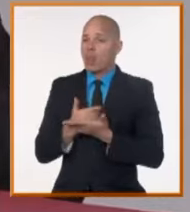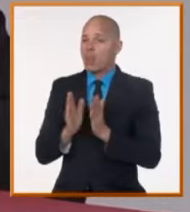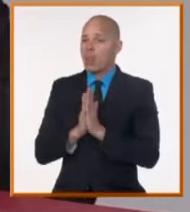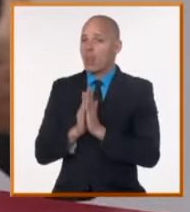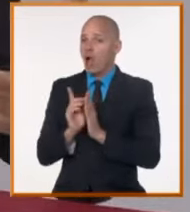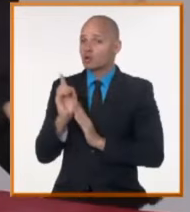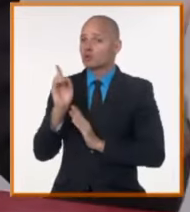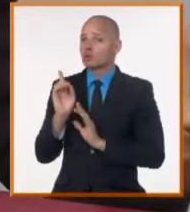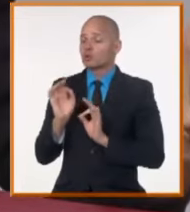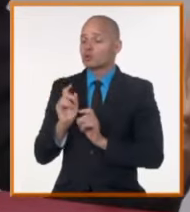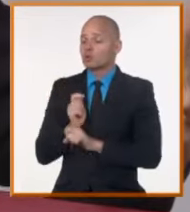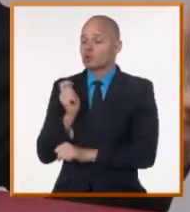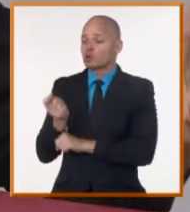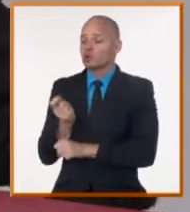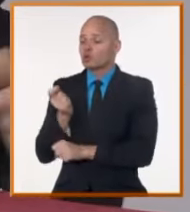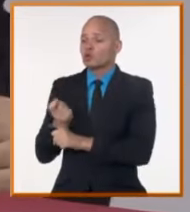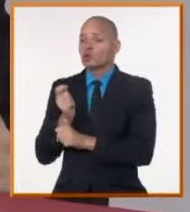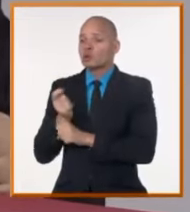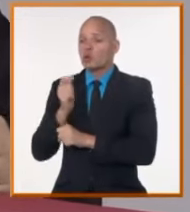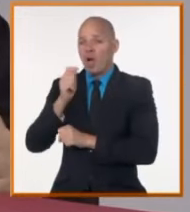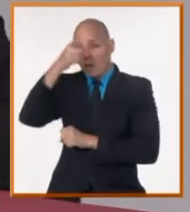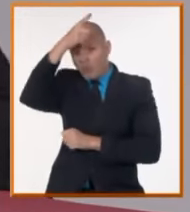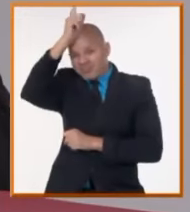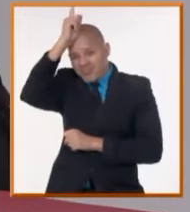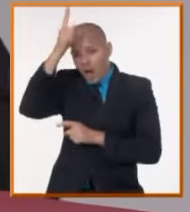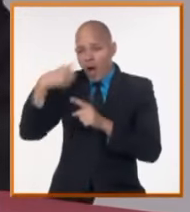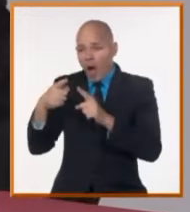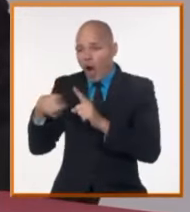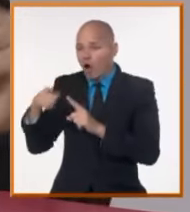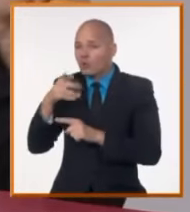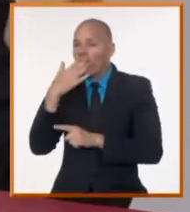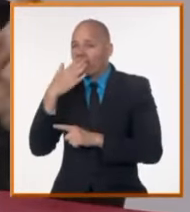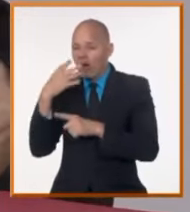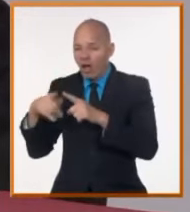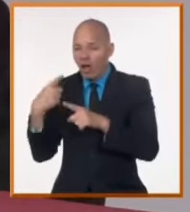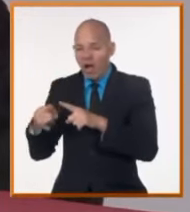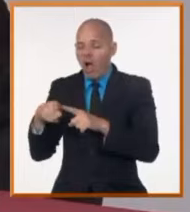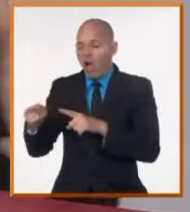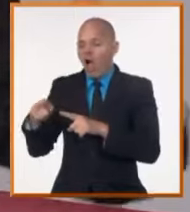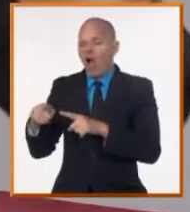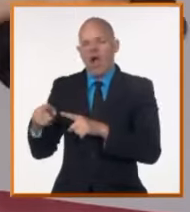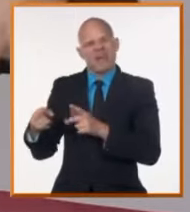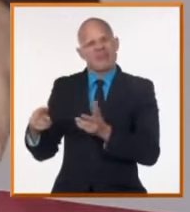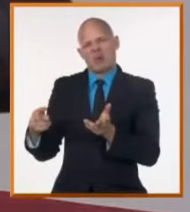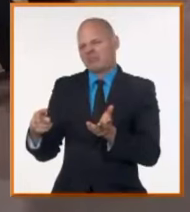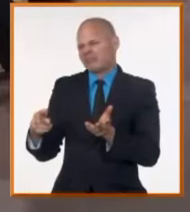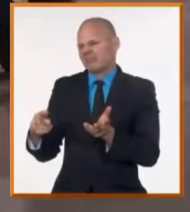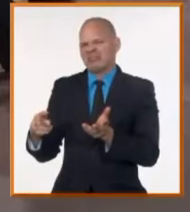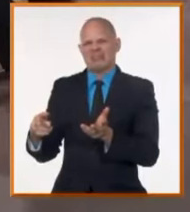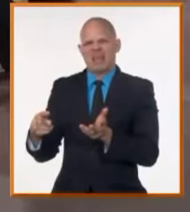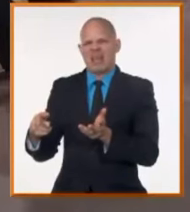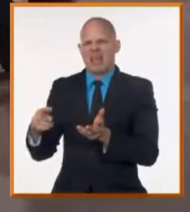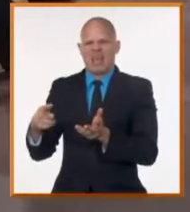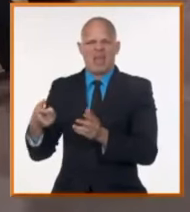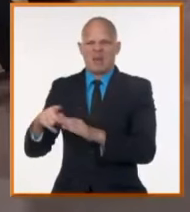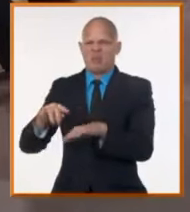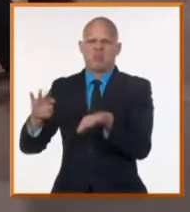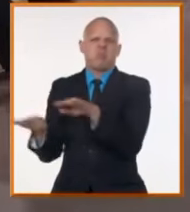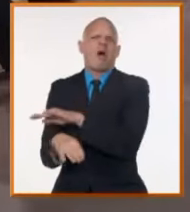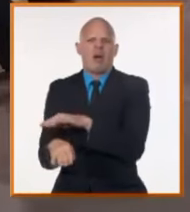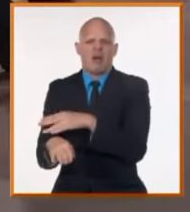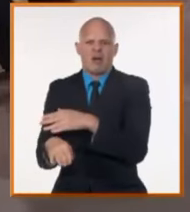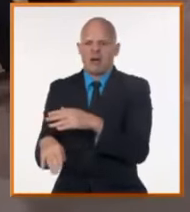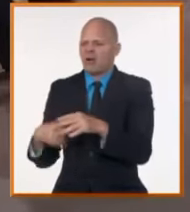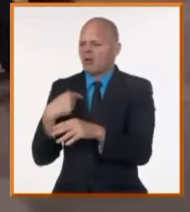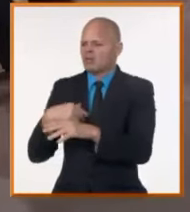dominar estas tierras del continente, del hemisferio occidental, que consideraban inferiores. Es decir, a los habitantes los